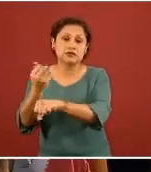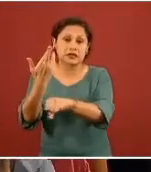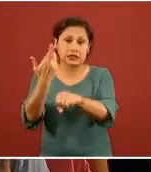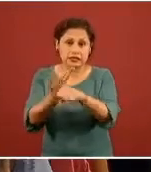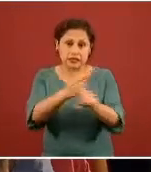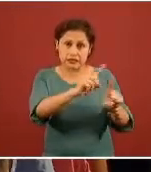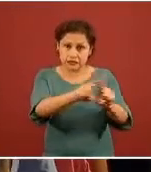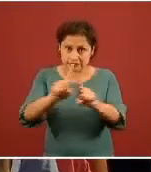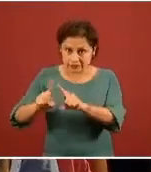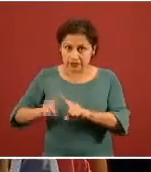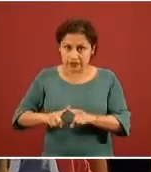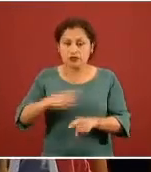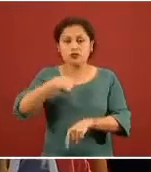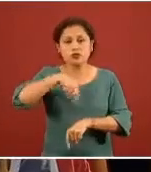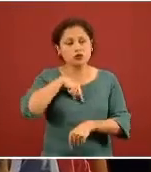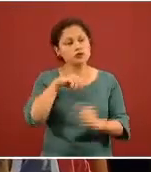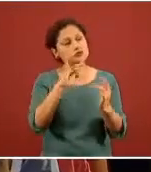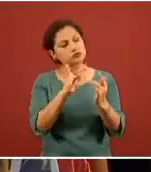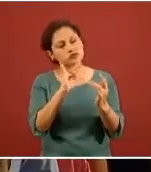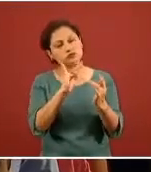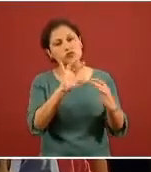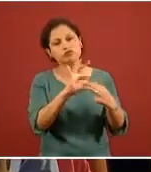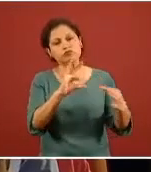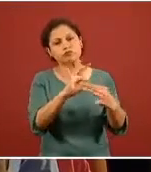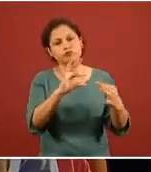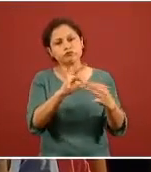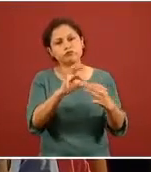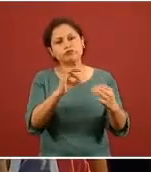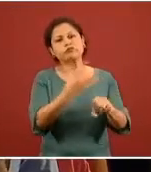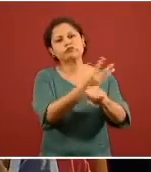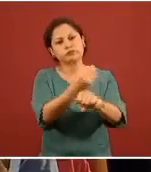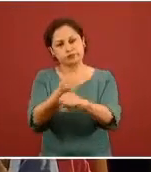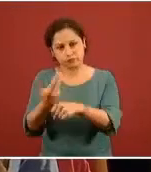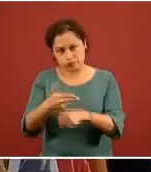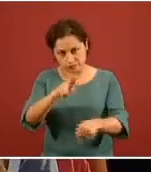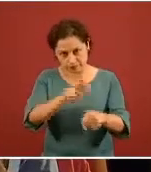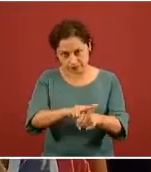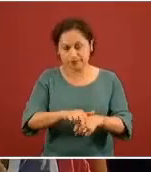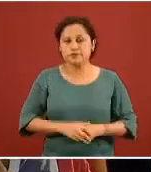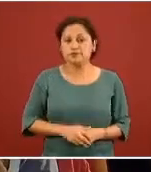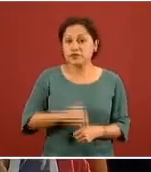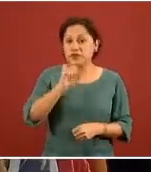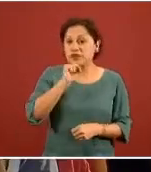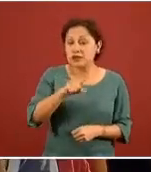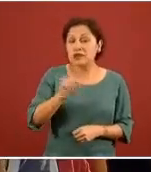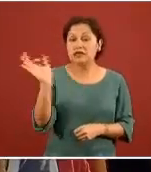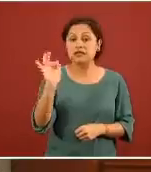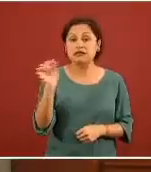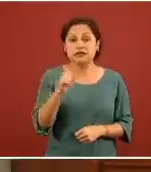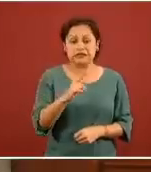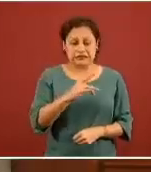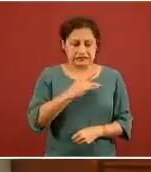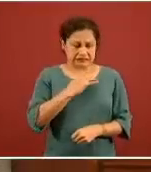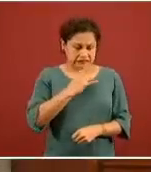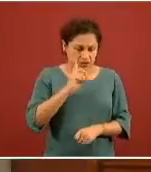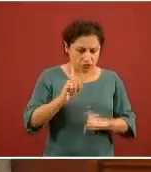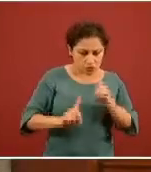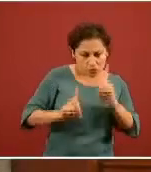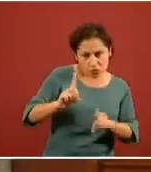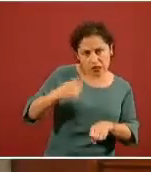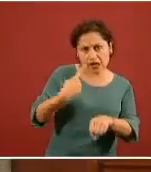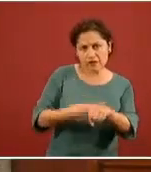que sucede con los casos sospechosos, en donde las unidades médicas establecerán las rutas de traslado